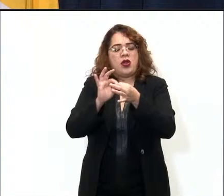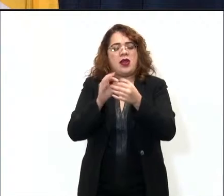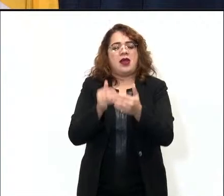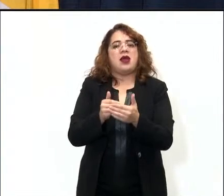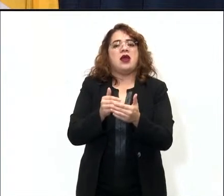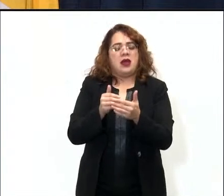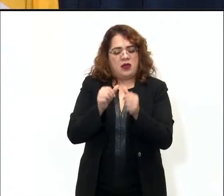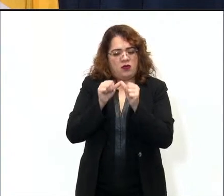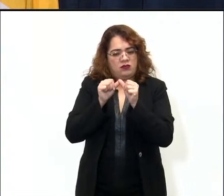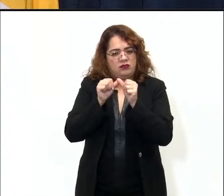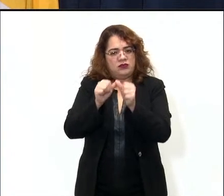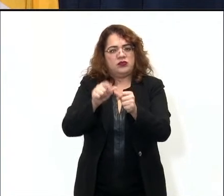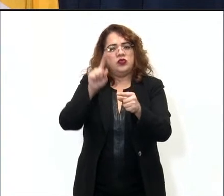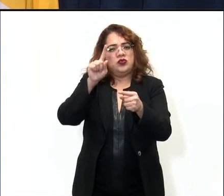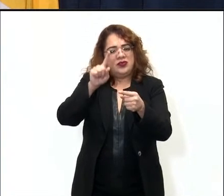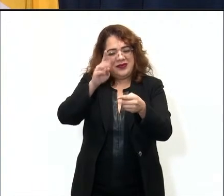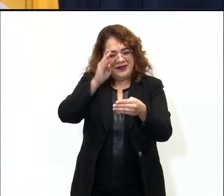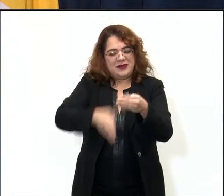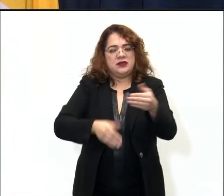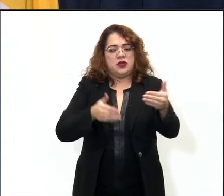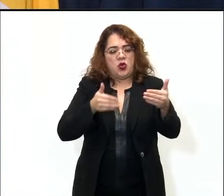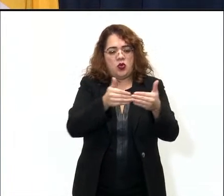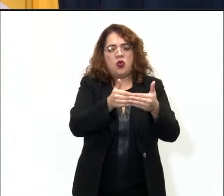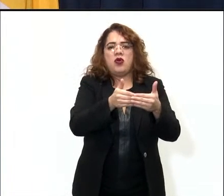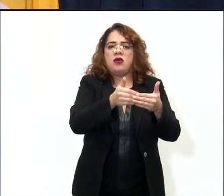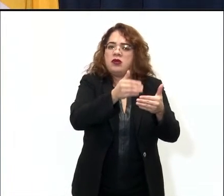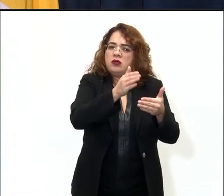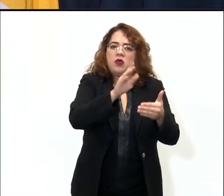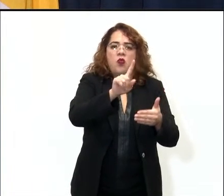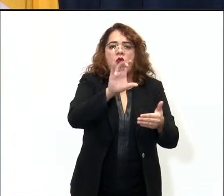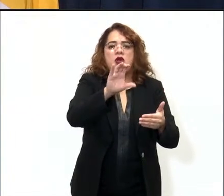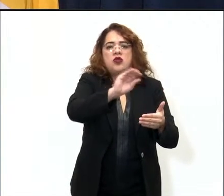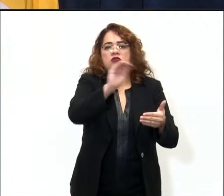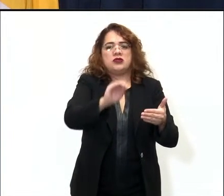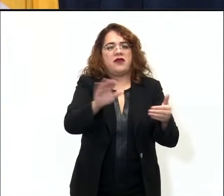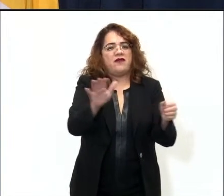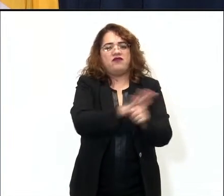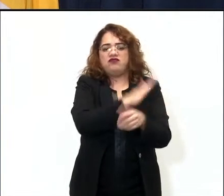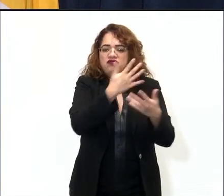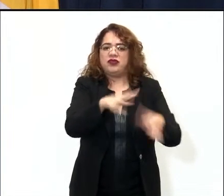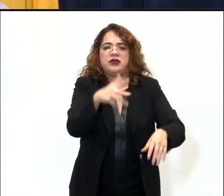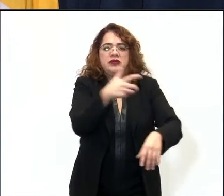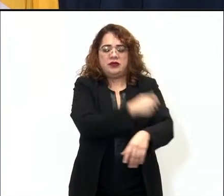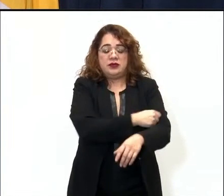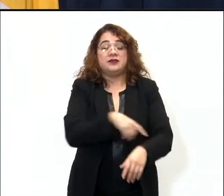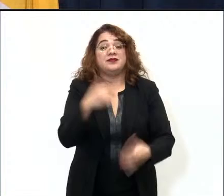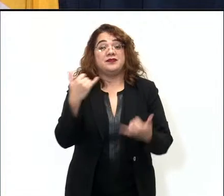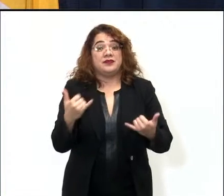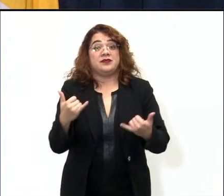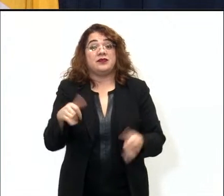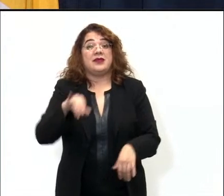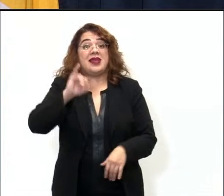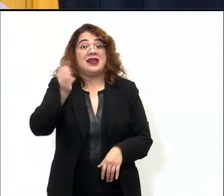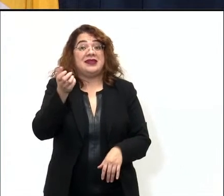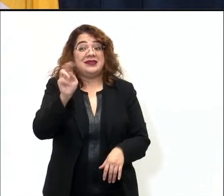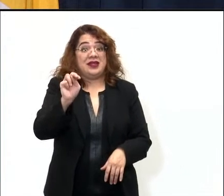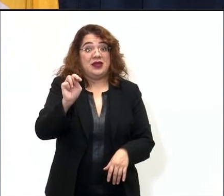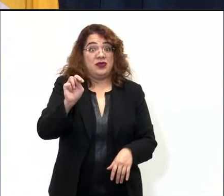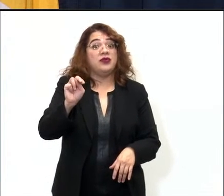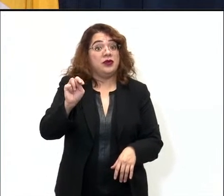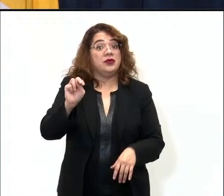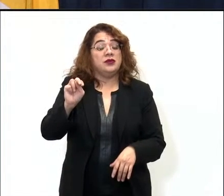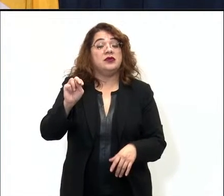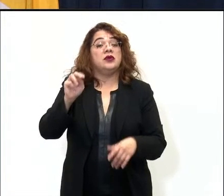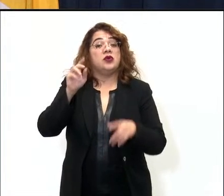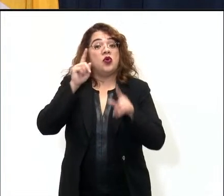esta distribución. La próxima semana y durante el mes de enero, la ciudad comenzará a